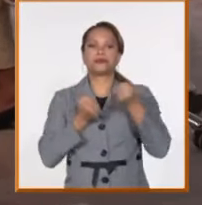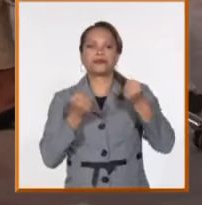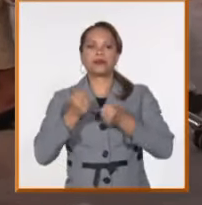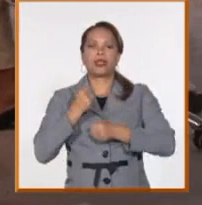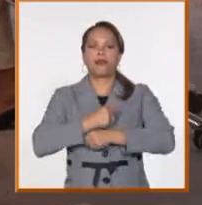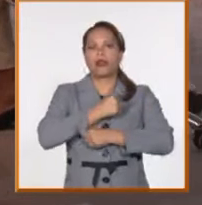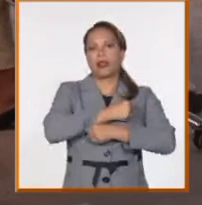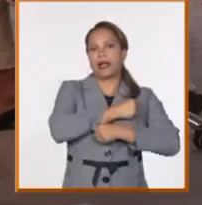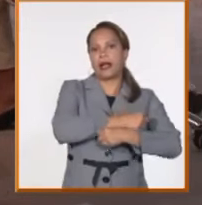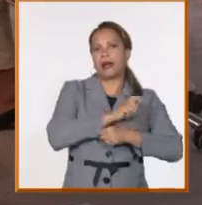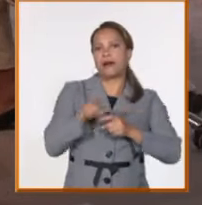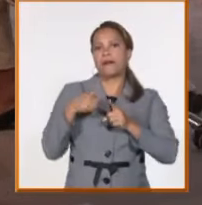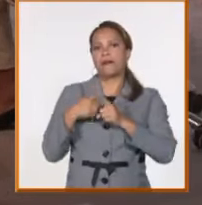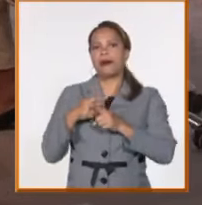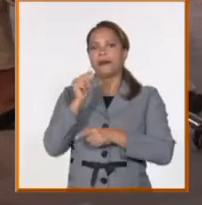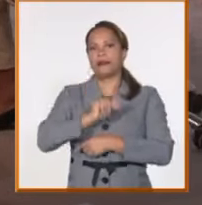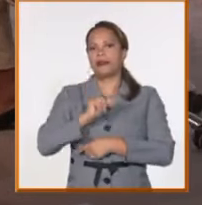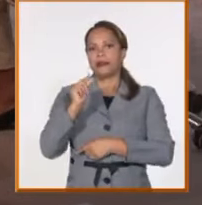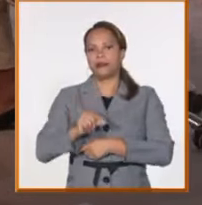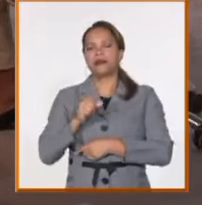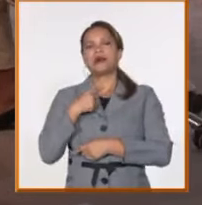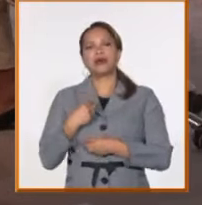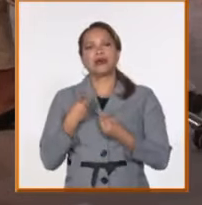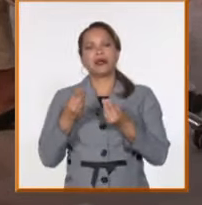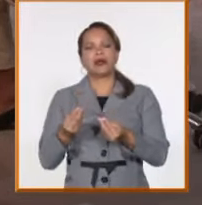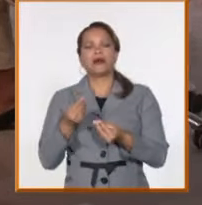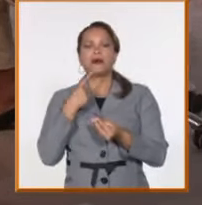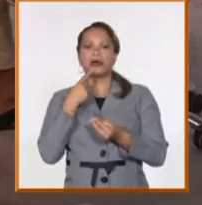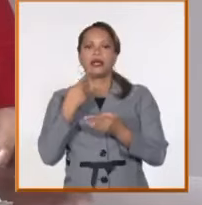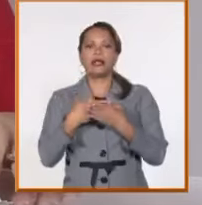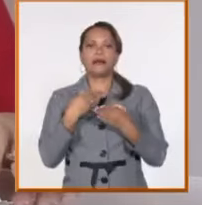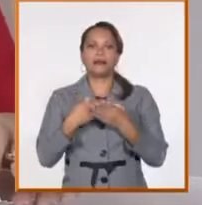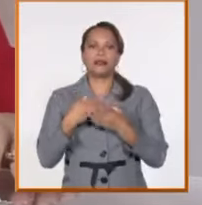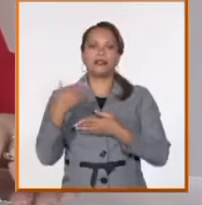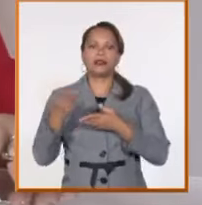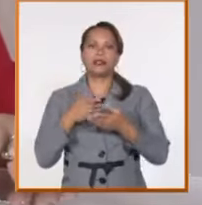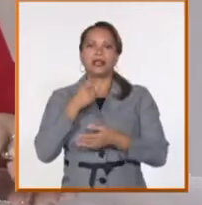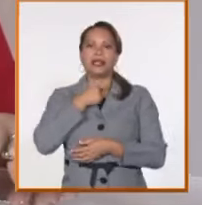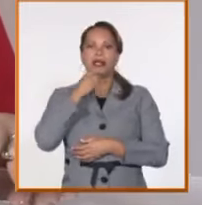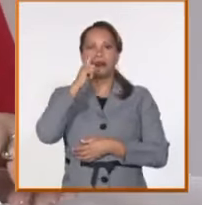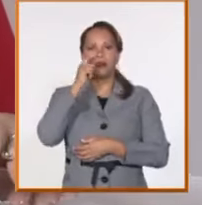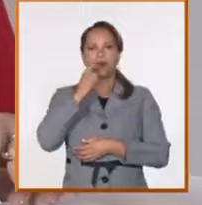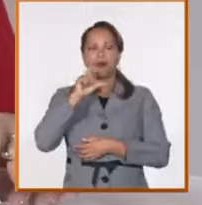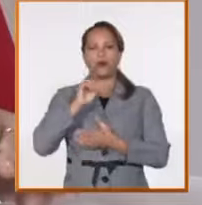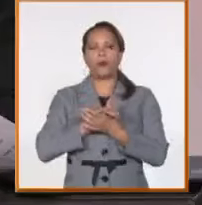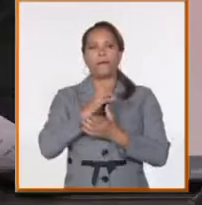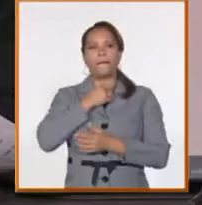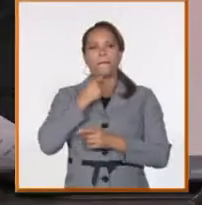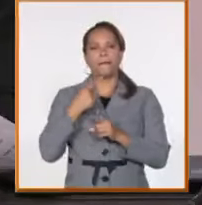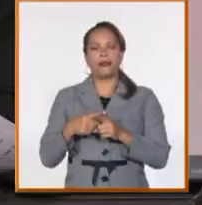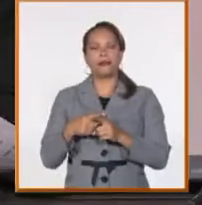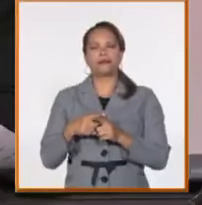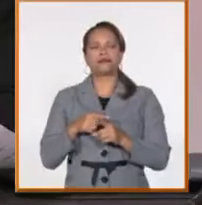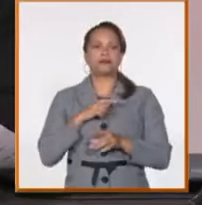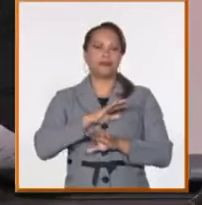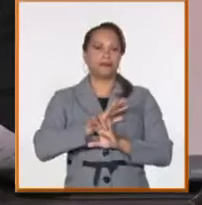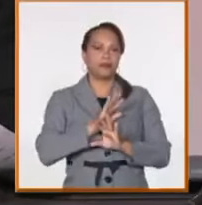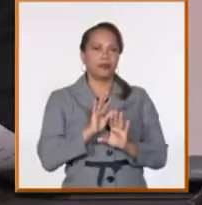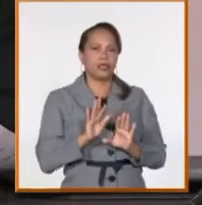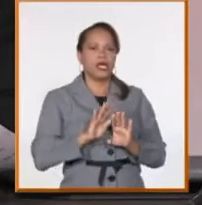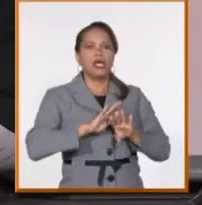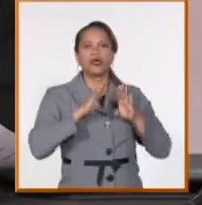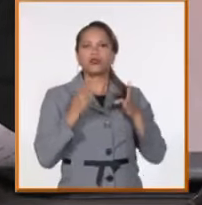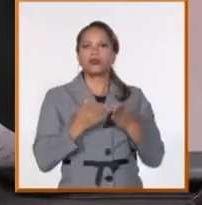pasajeros que presta la empresa comercializadora nuestra en comel en el caso de toda esta